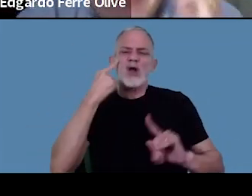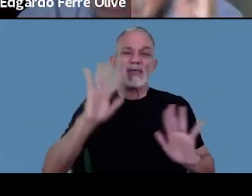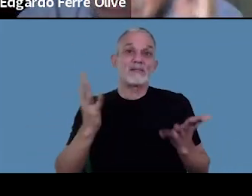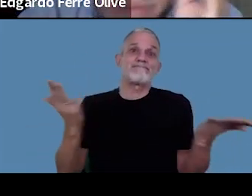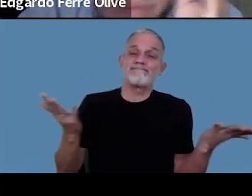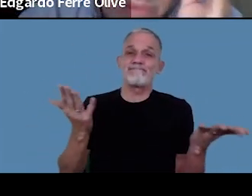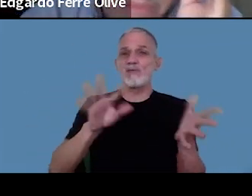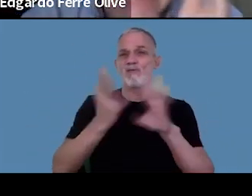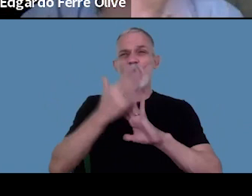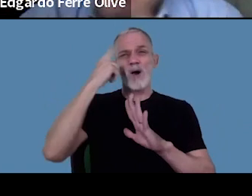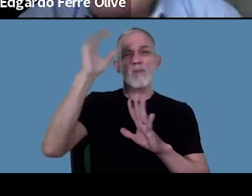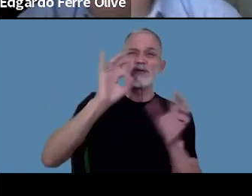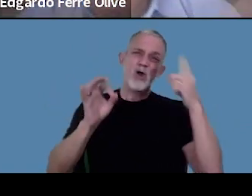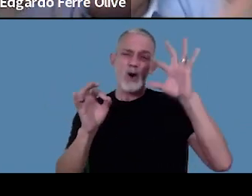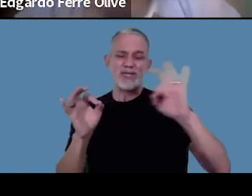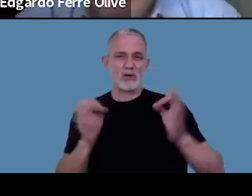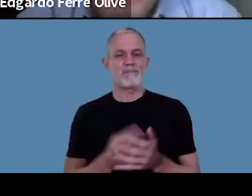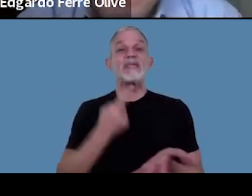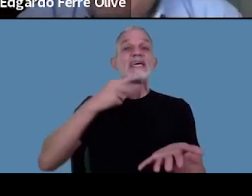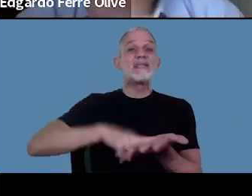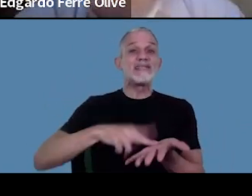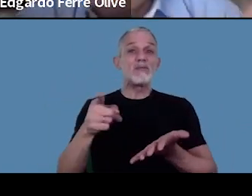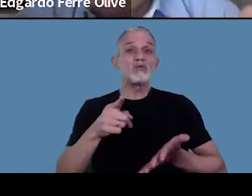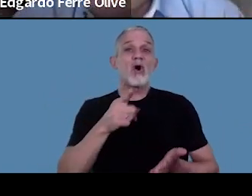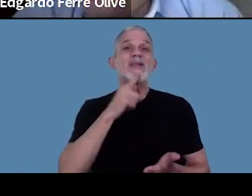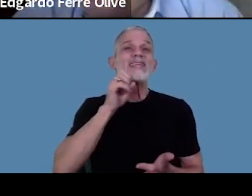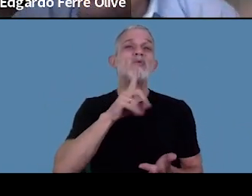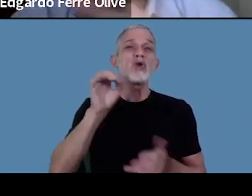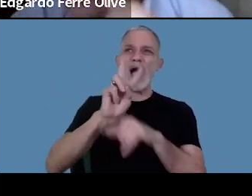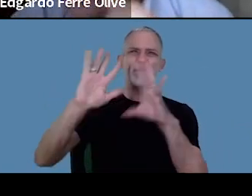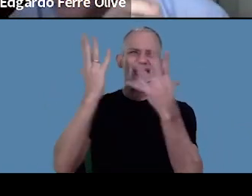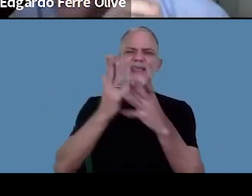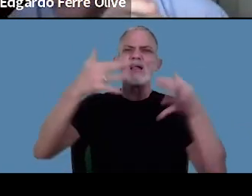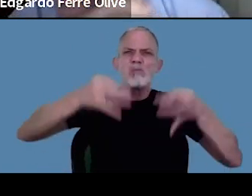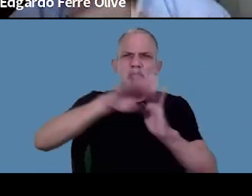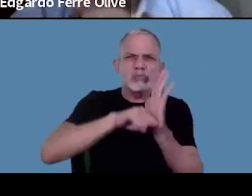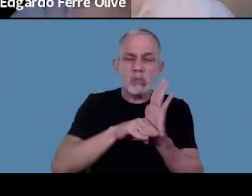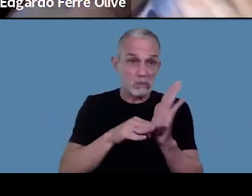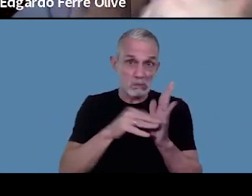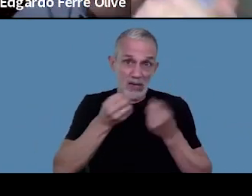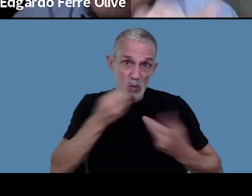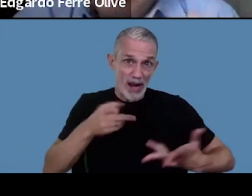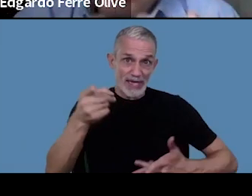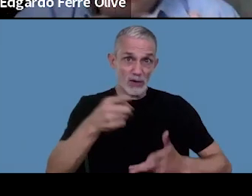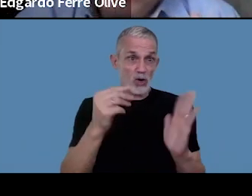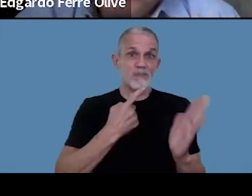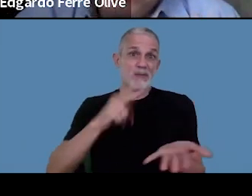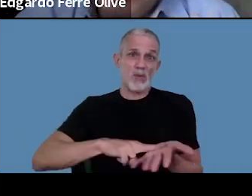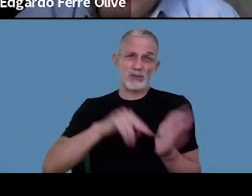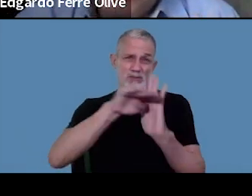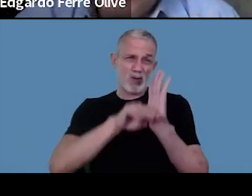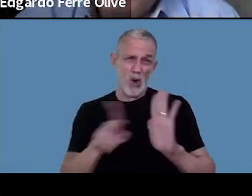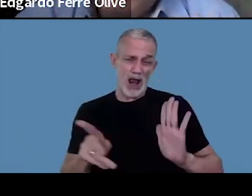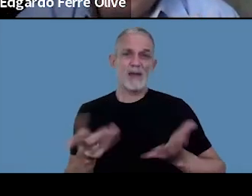¿no? Bueno, tributo ambiental, creamos un tributo ambiental. Bueno, ¿qué tiene que cumplir? Los requisitos de cualquier otro tributo. Los sujetos,